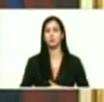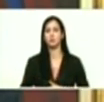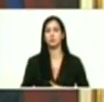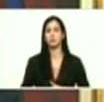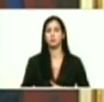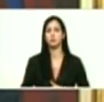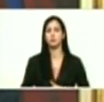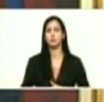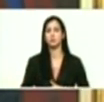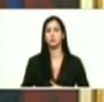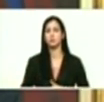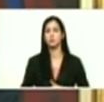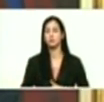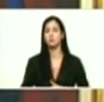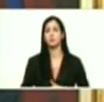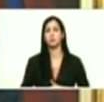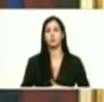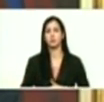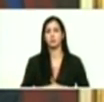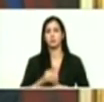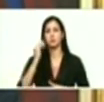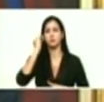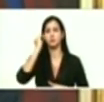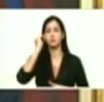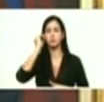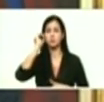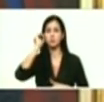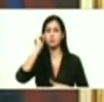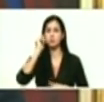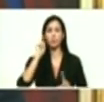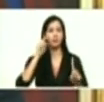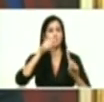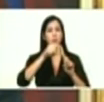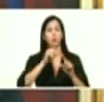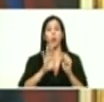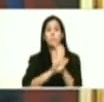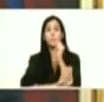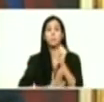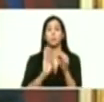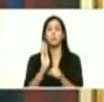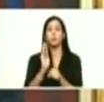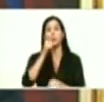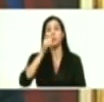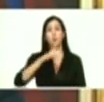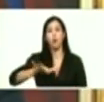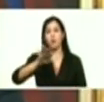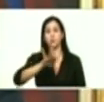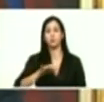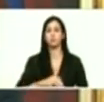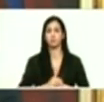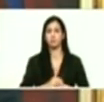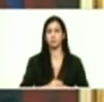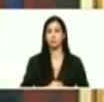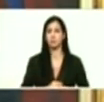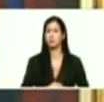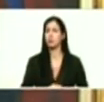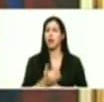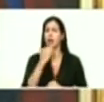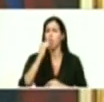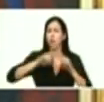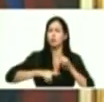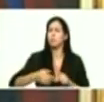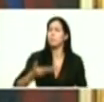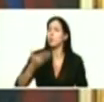y tendrá como misión proteger a nuestro pueblo en aspectos fundamentales